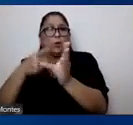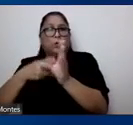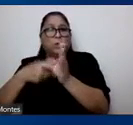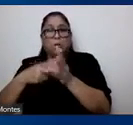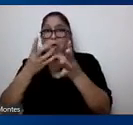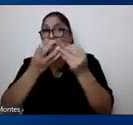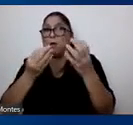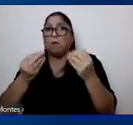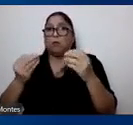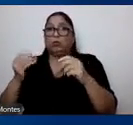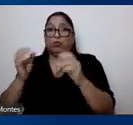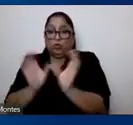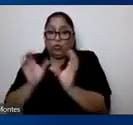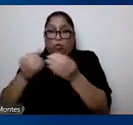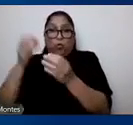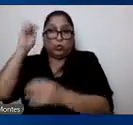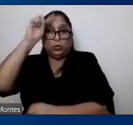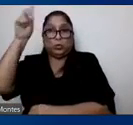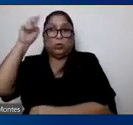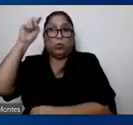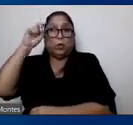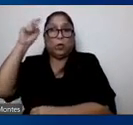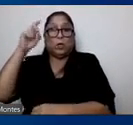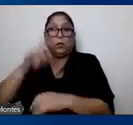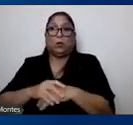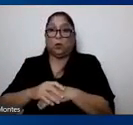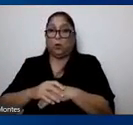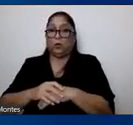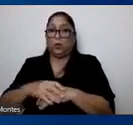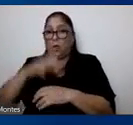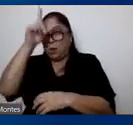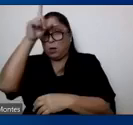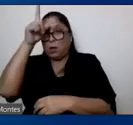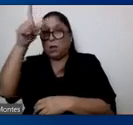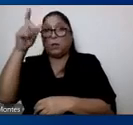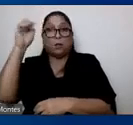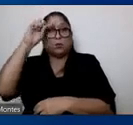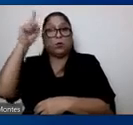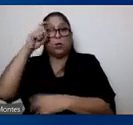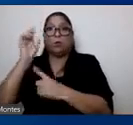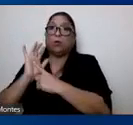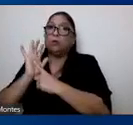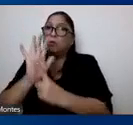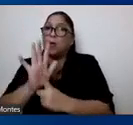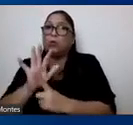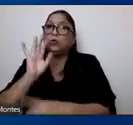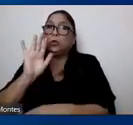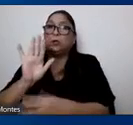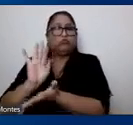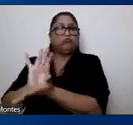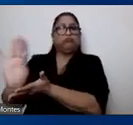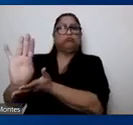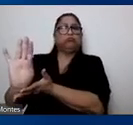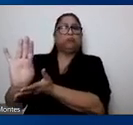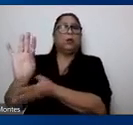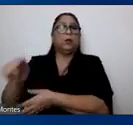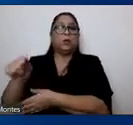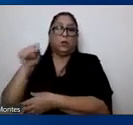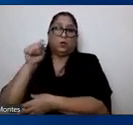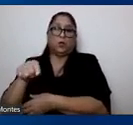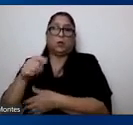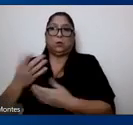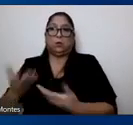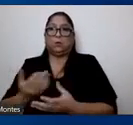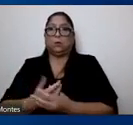muchos partidos políticos, muchos militantes políticos van pues, a mostrar su rechazo a ello.